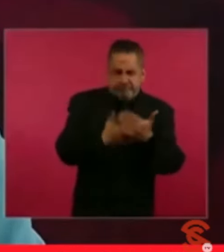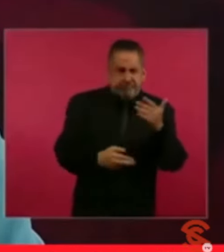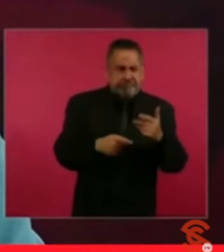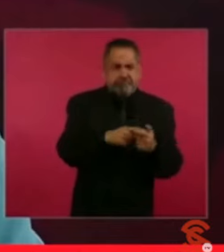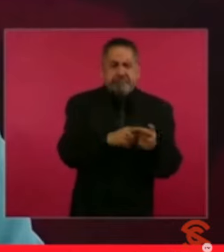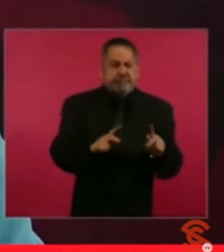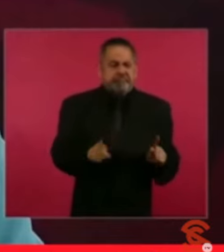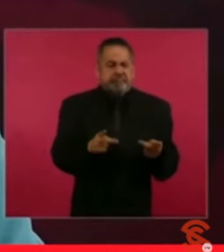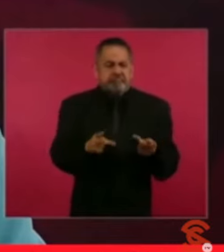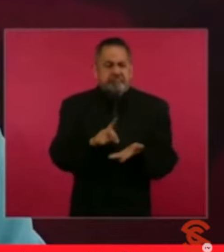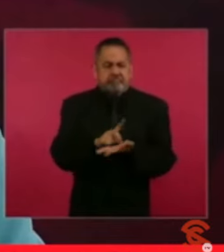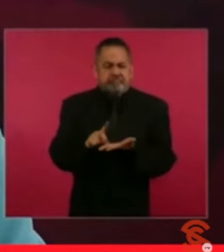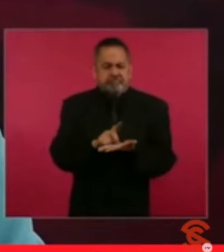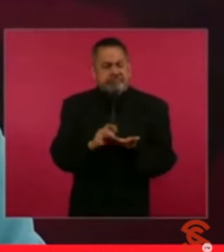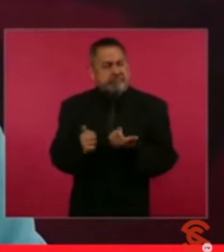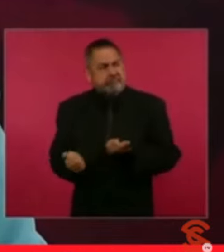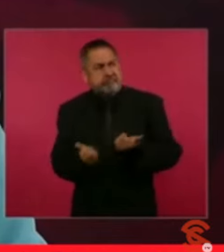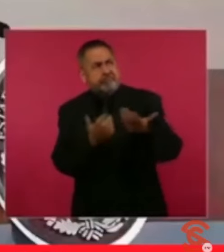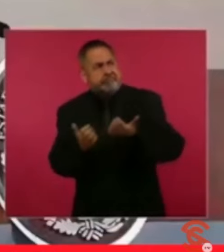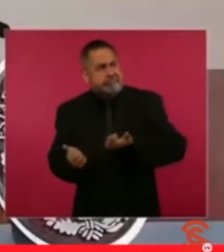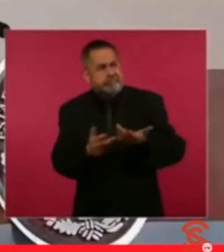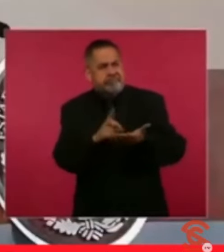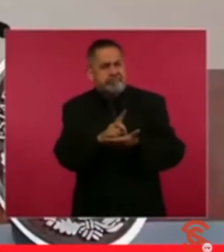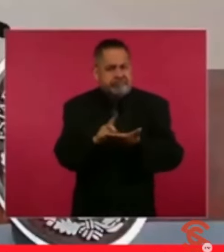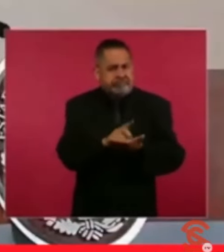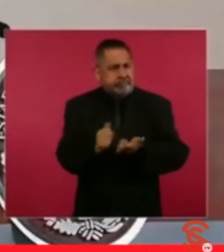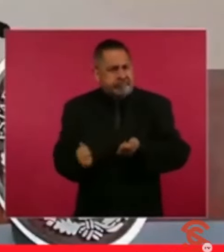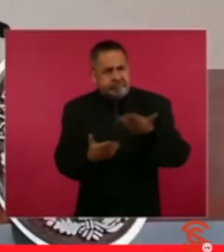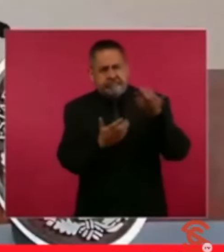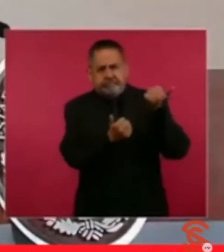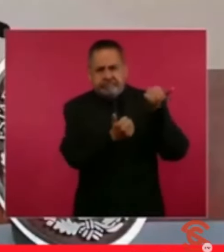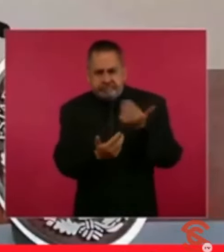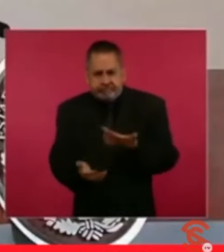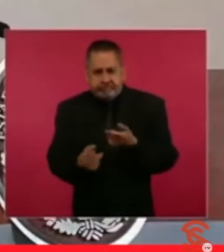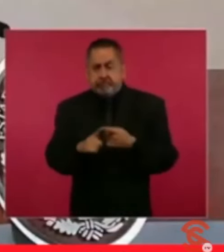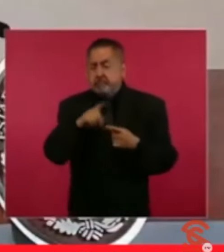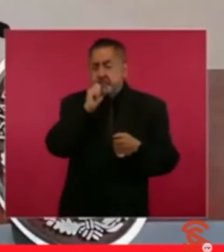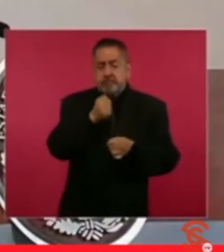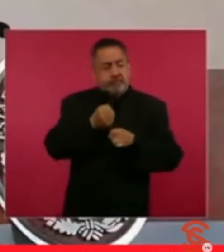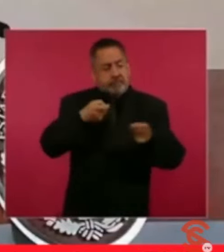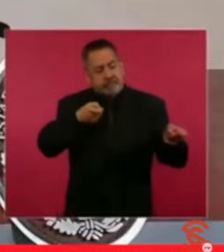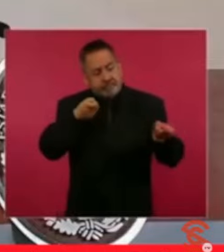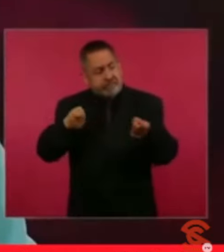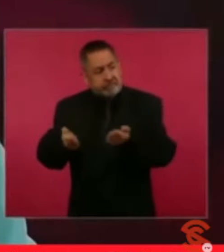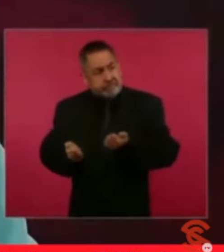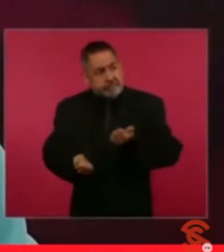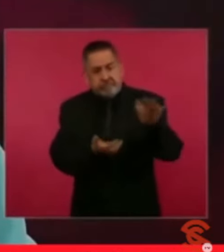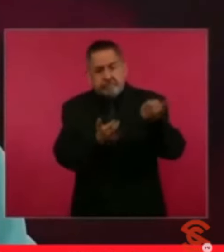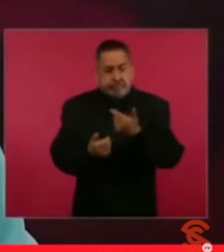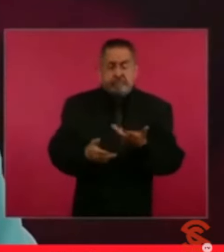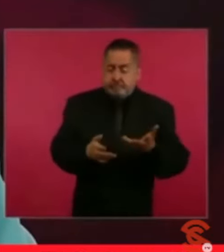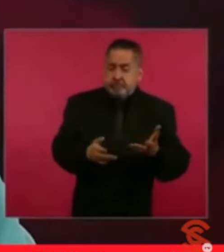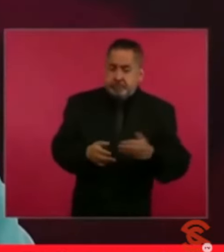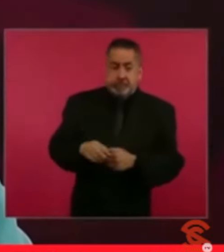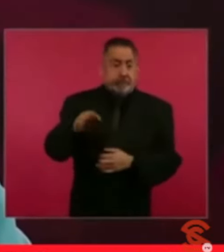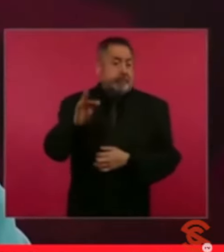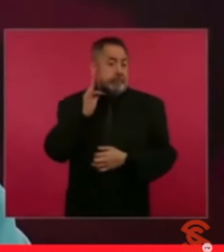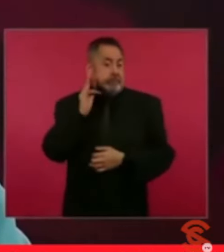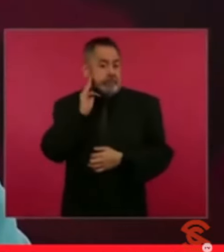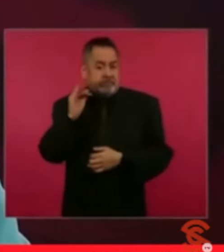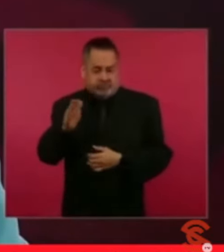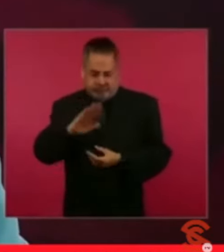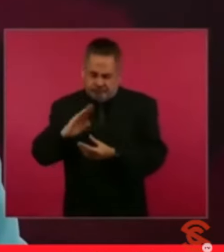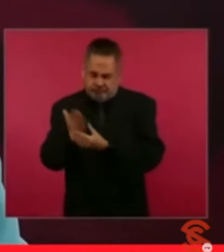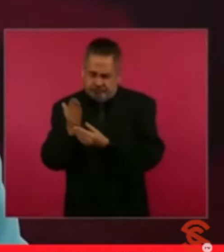de estupefacientes y al tráfico de armas. Sorpresivamente, pese a que la Fiscalía aportó la carpeta